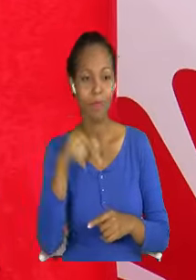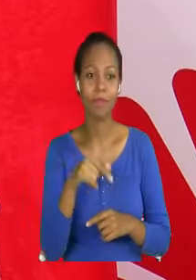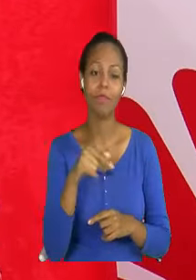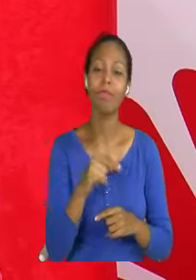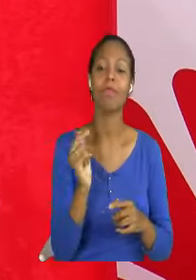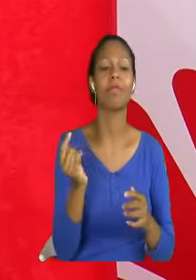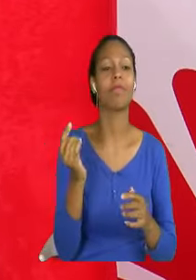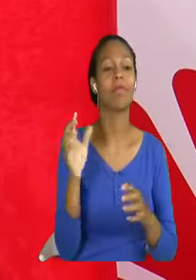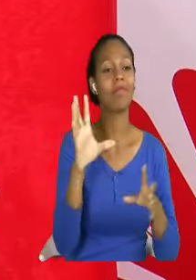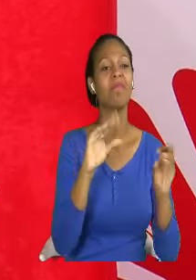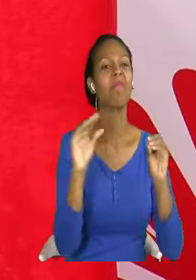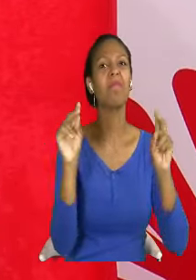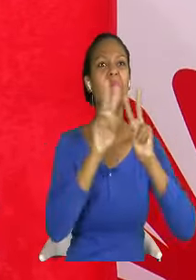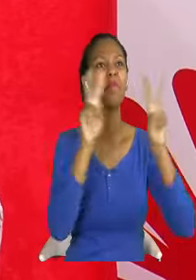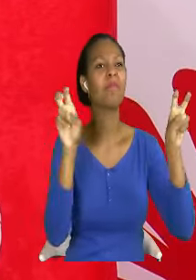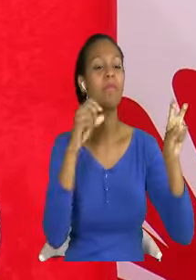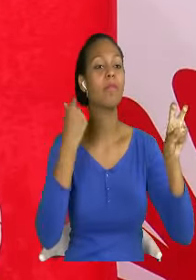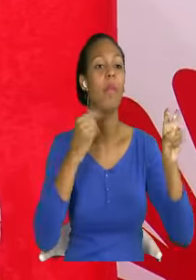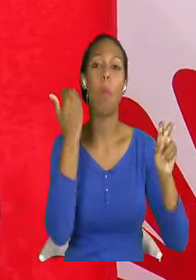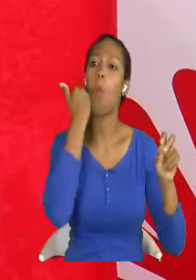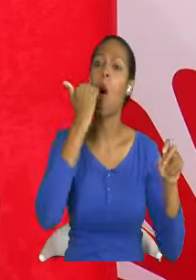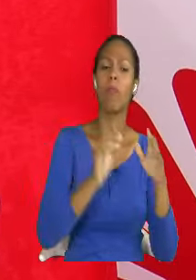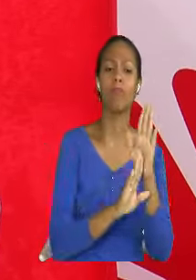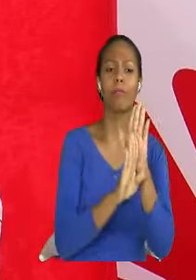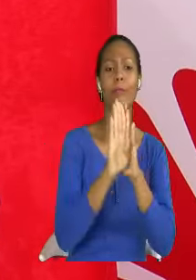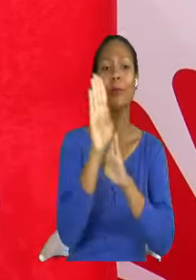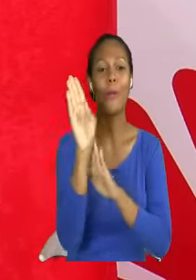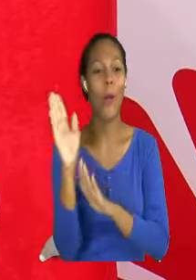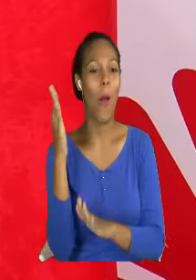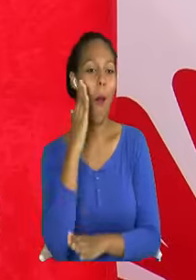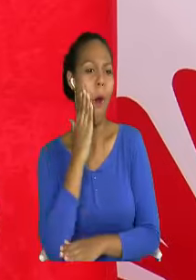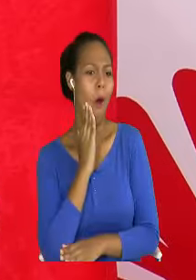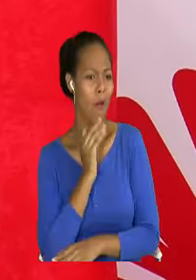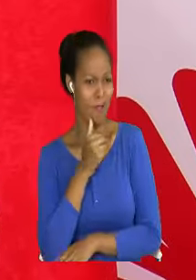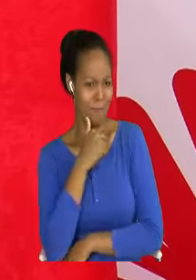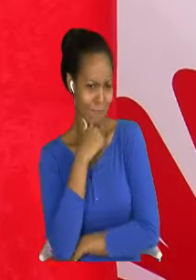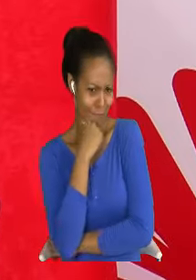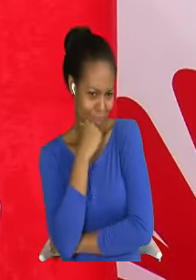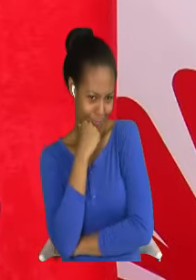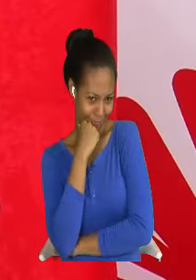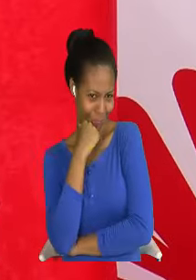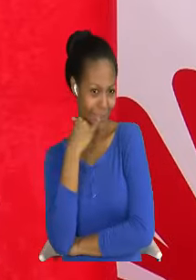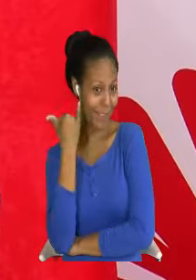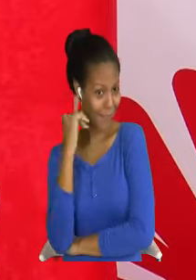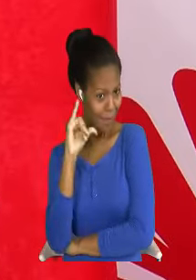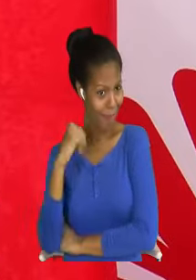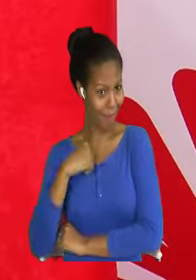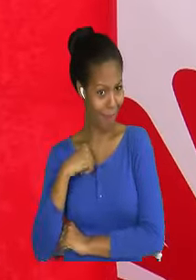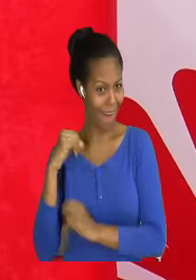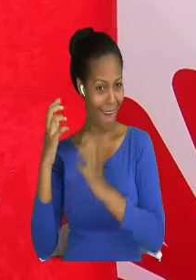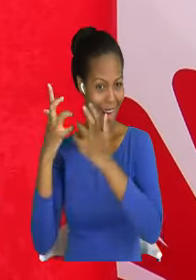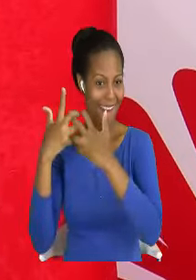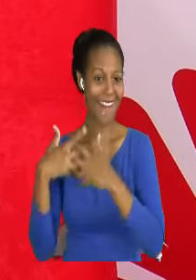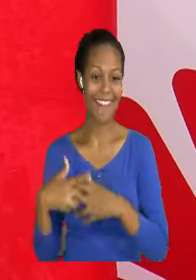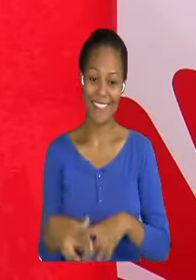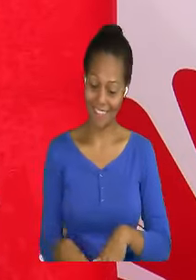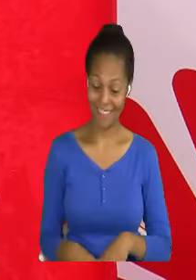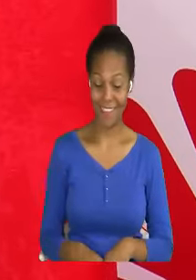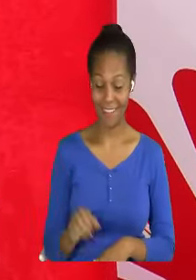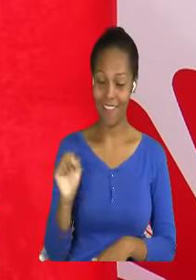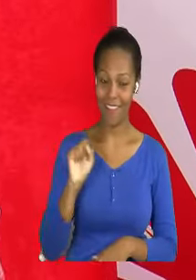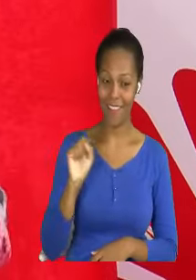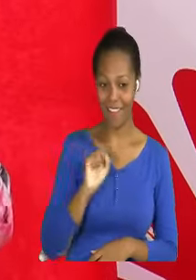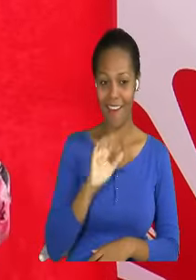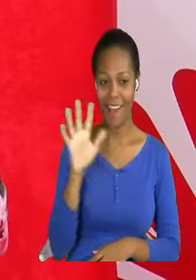emprendedoras, empresarias en Barranca Bermeja. Ella es muy joven y ustedes dirán, pero ¿cómo así? ¿Ya empresaria? Sí, señores. Las mujeres en nuestra ciudad en